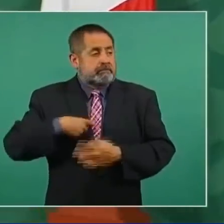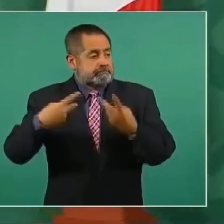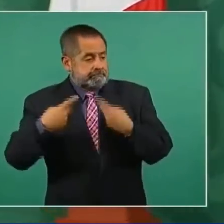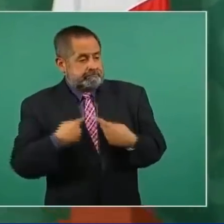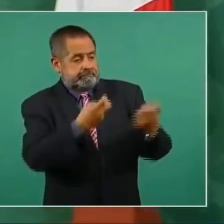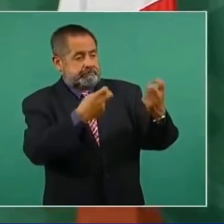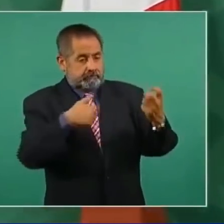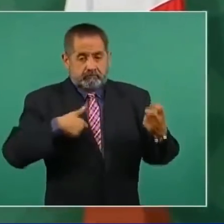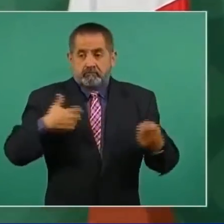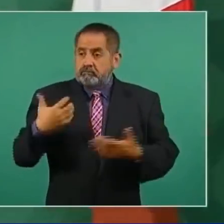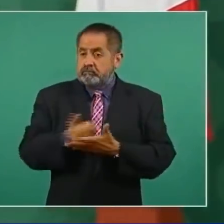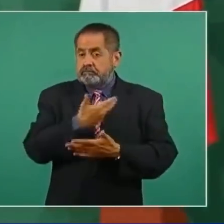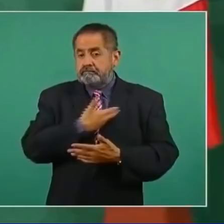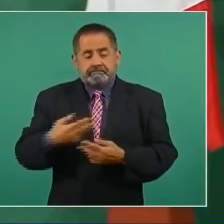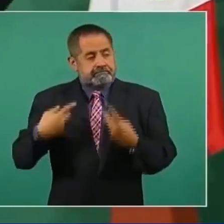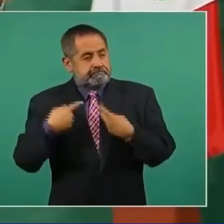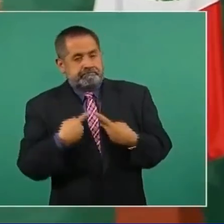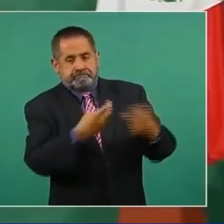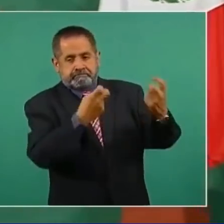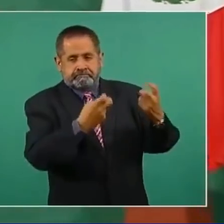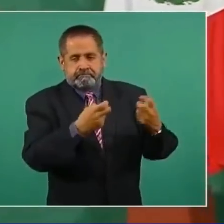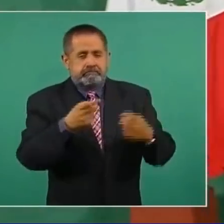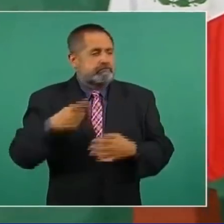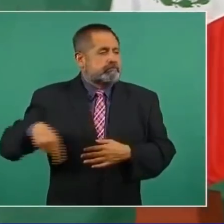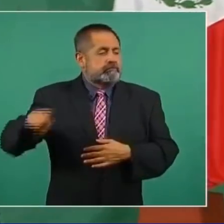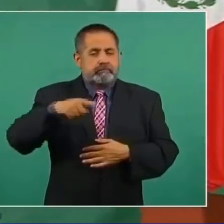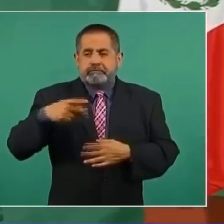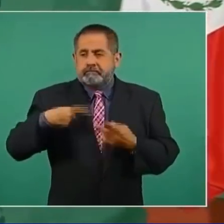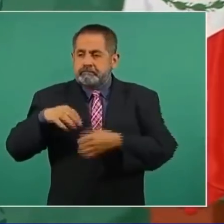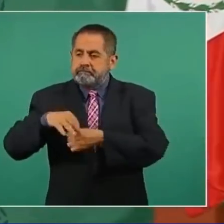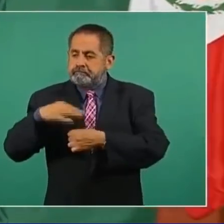presidencia, a todo el pueblo.